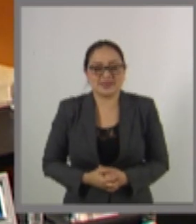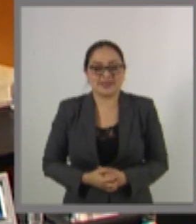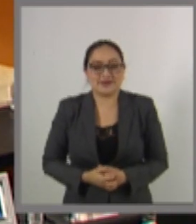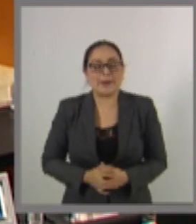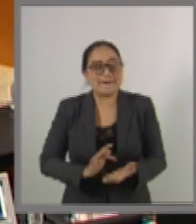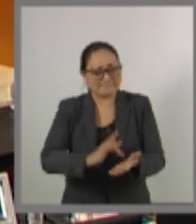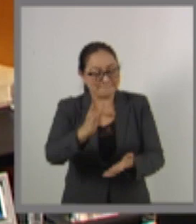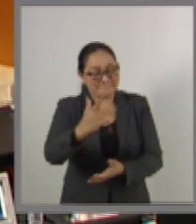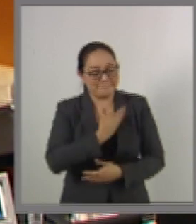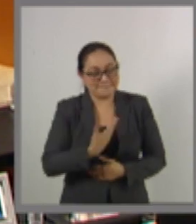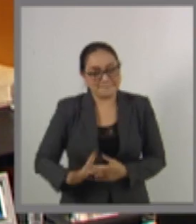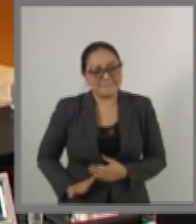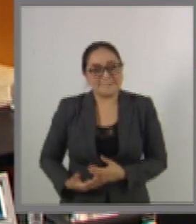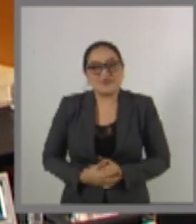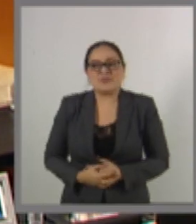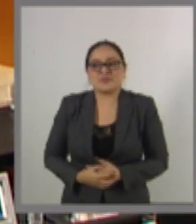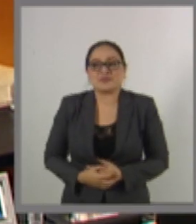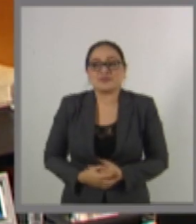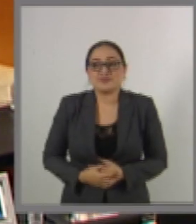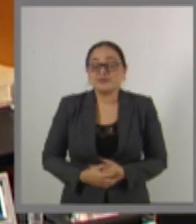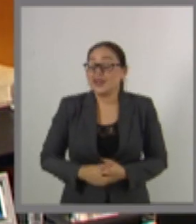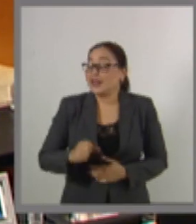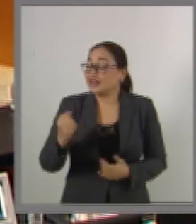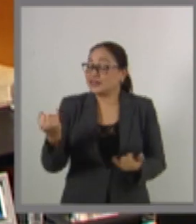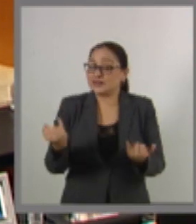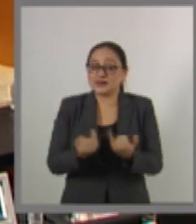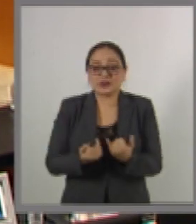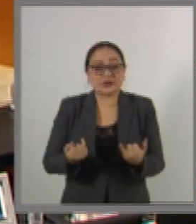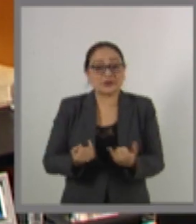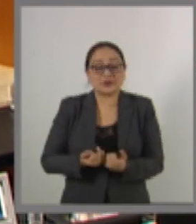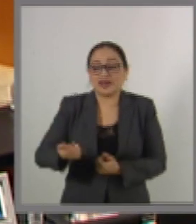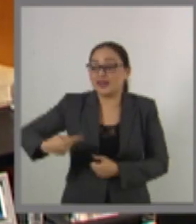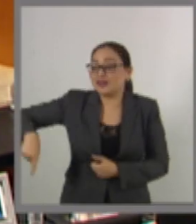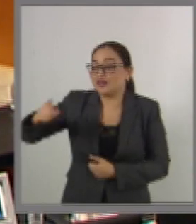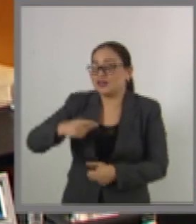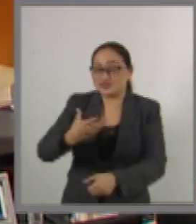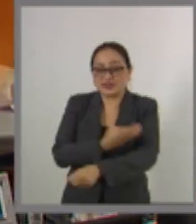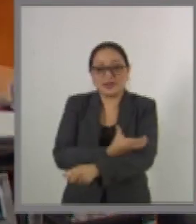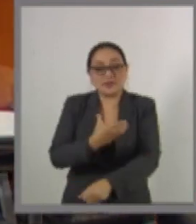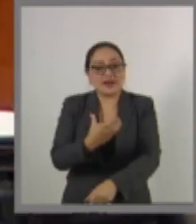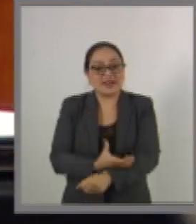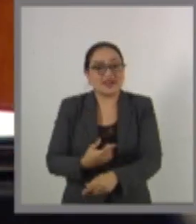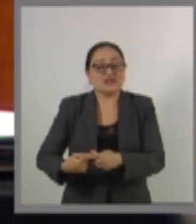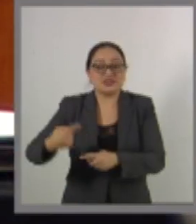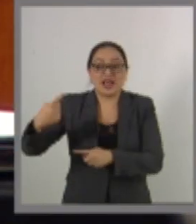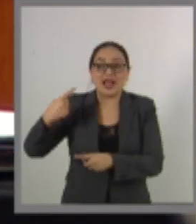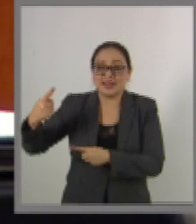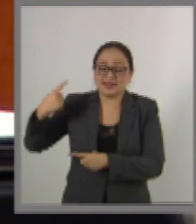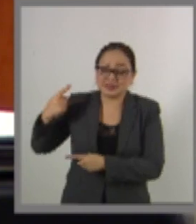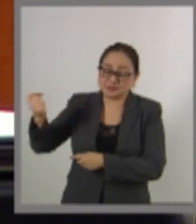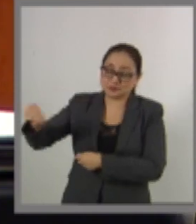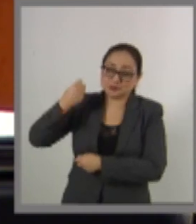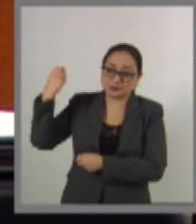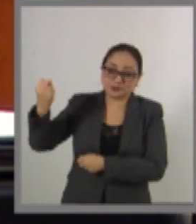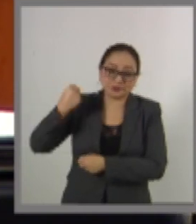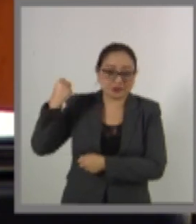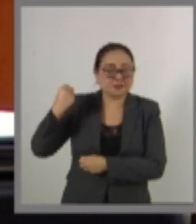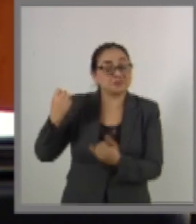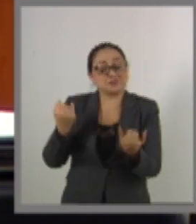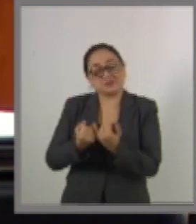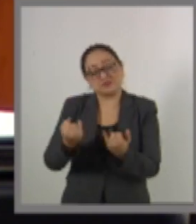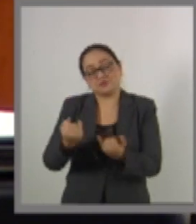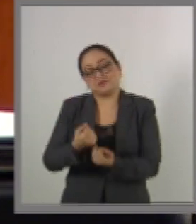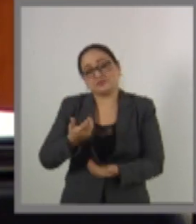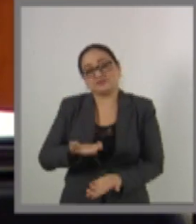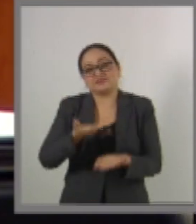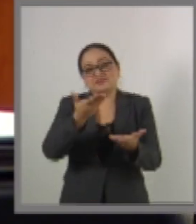Muchas gracias, presidente. Pues al igual que lo han hecho el resto de mis compañeros que me han antecedido en el uso de la palabra,